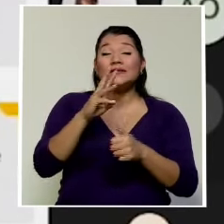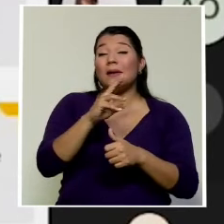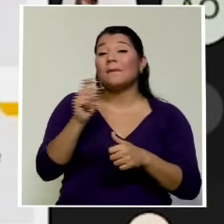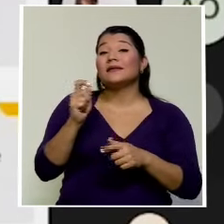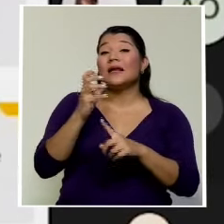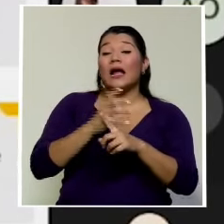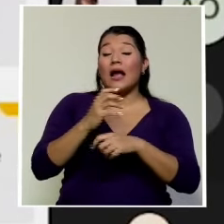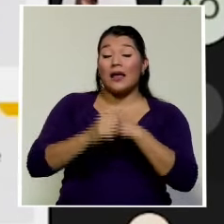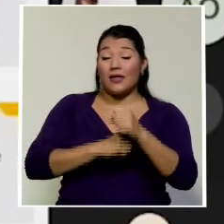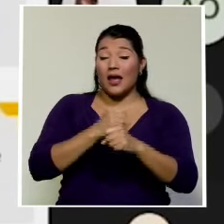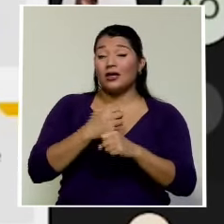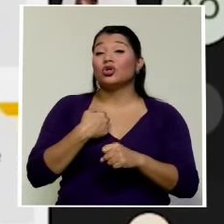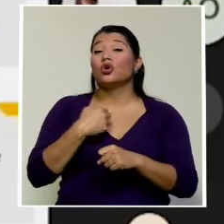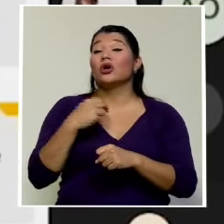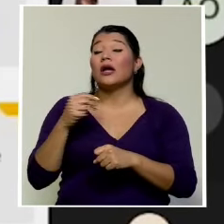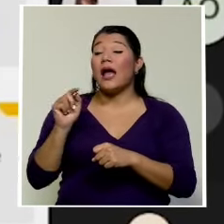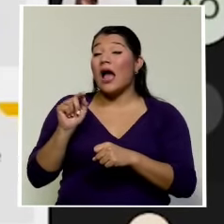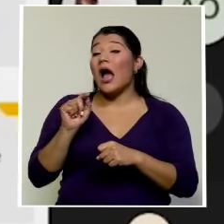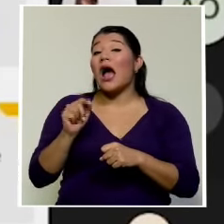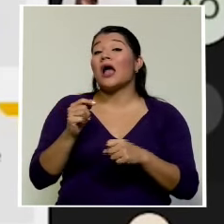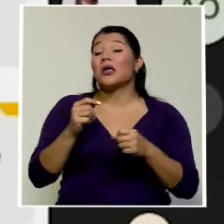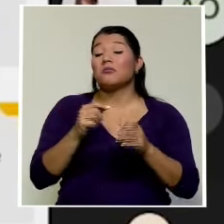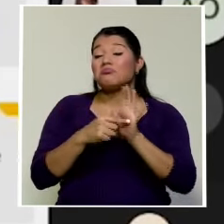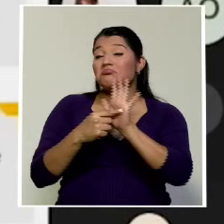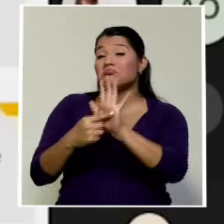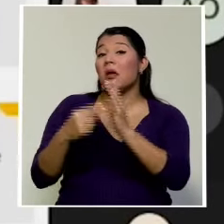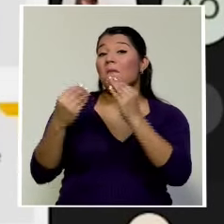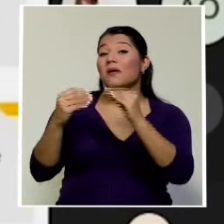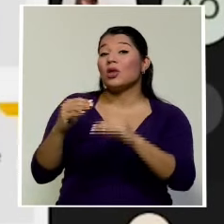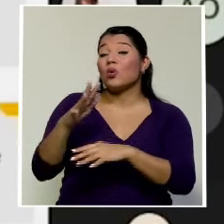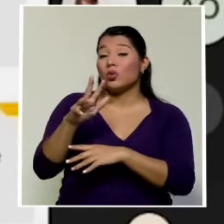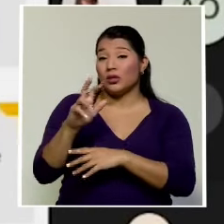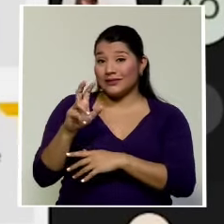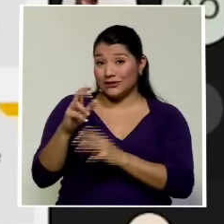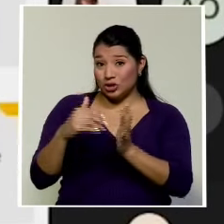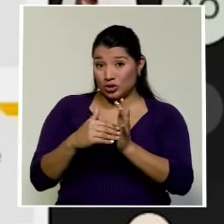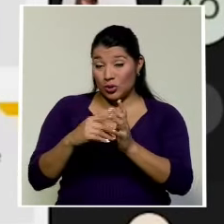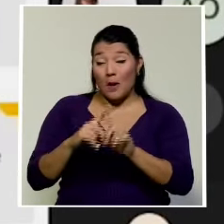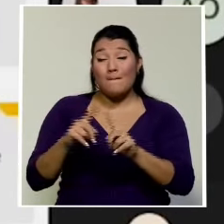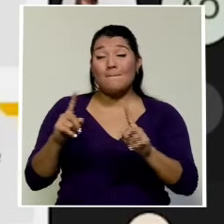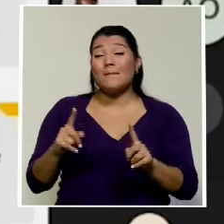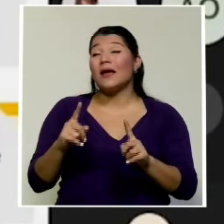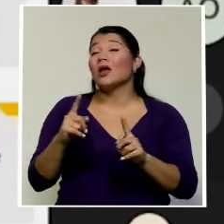año presentan un comportamiento decreciente. Por su parte, los ingresos